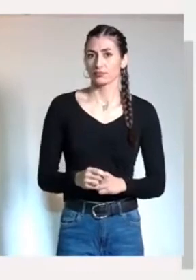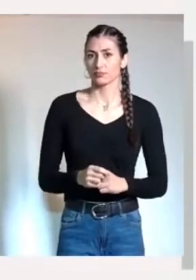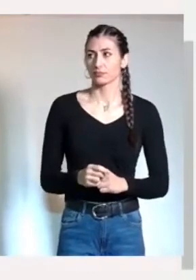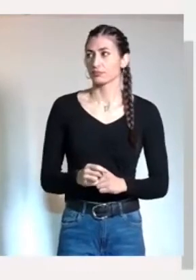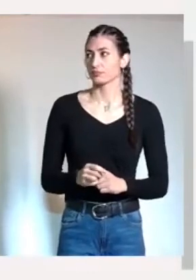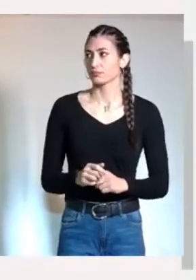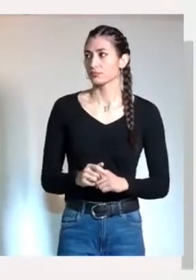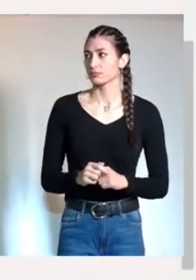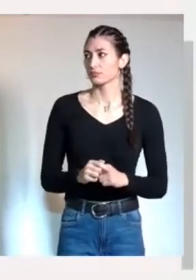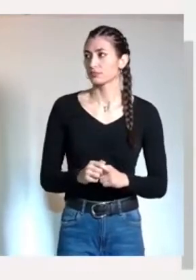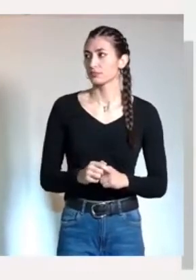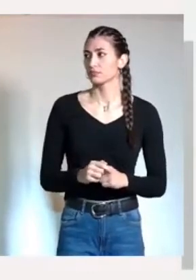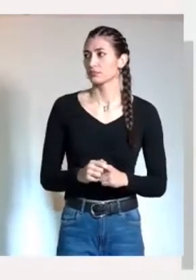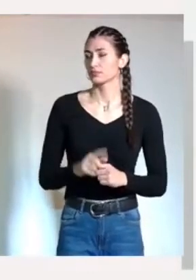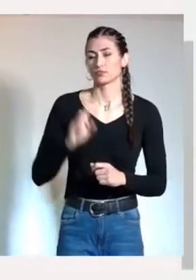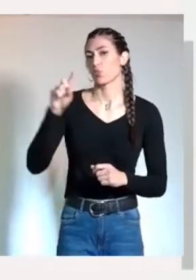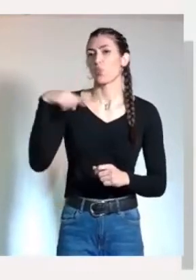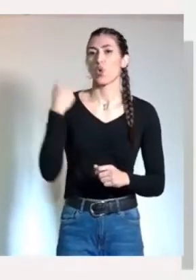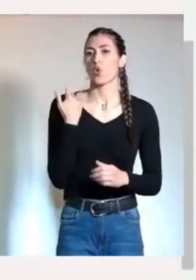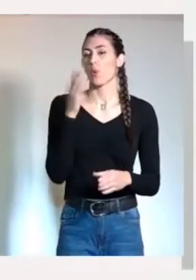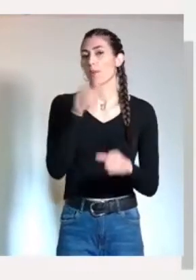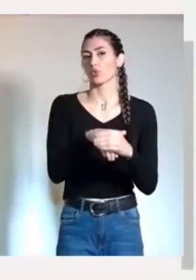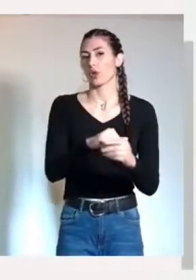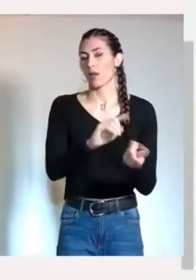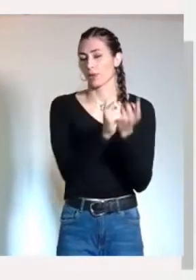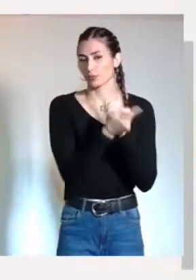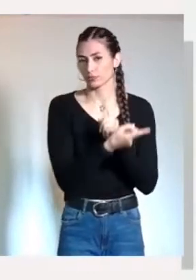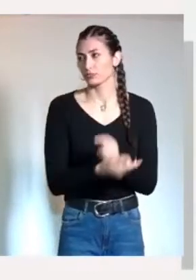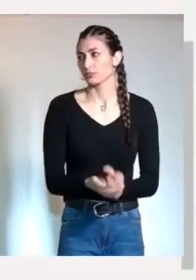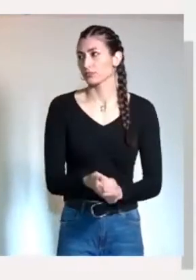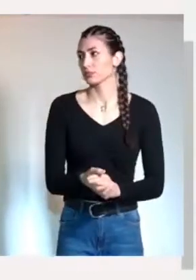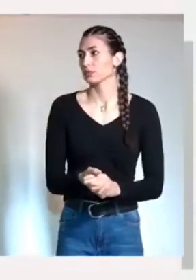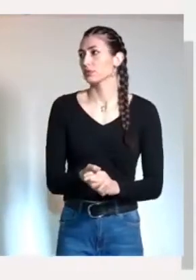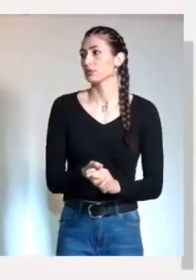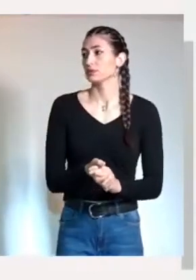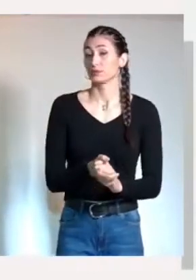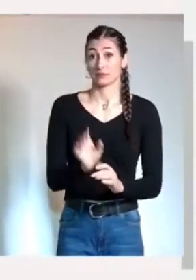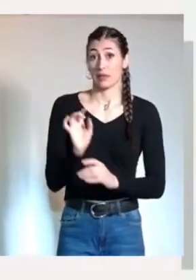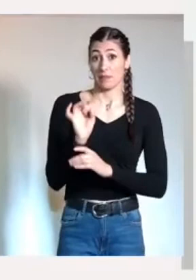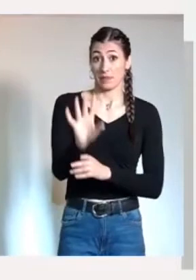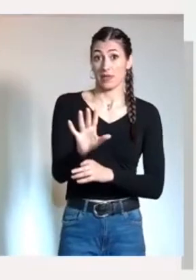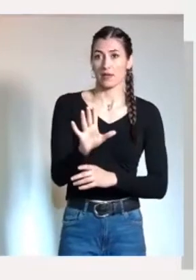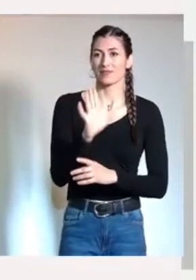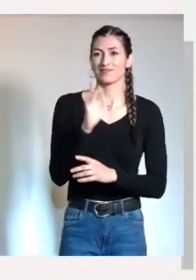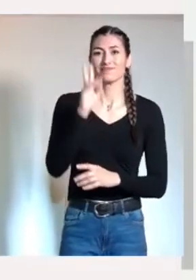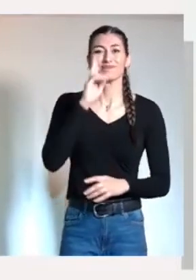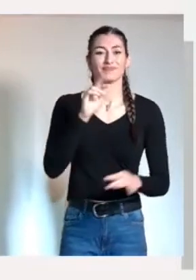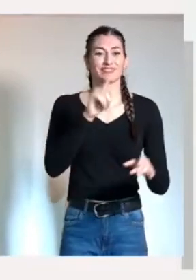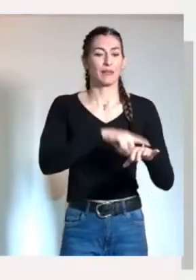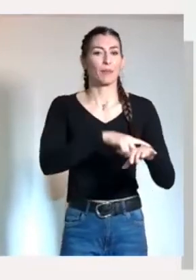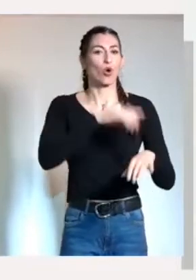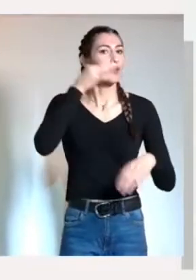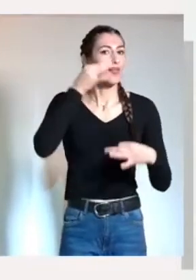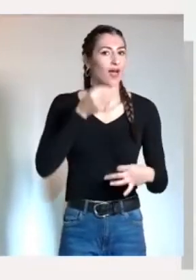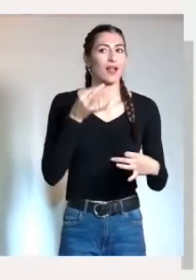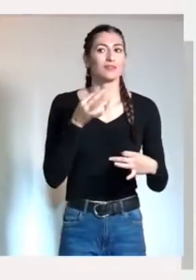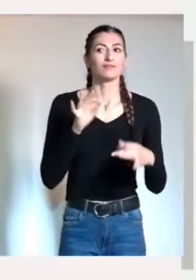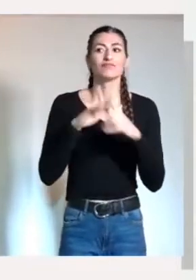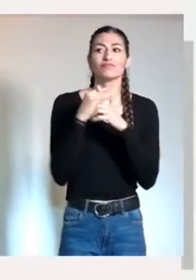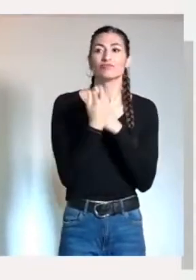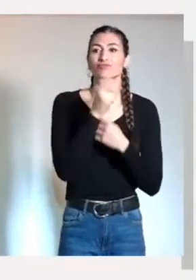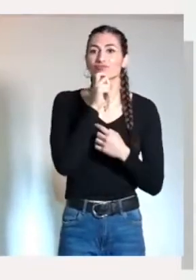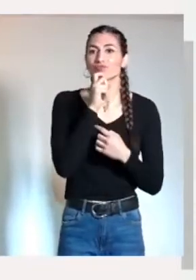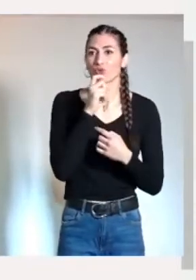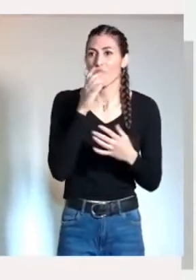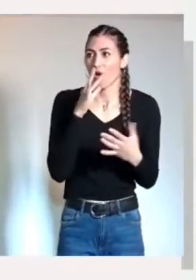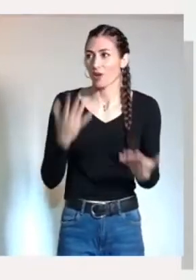luego cambiar de voto cuando me dé la gana, así que no pasa nada. Dale a enviar para que veamos en tiempo real cuál es la situación en este momento. Y